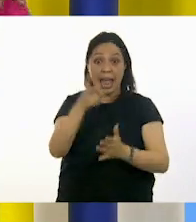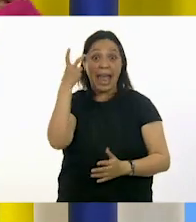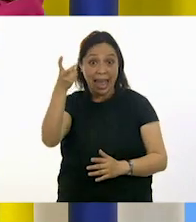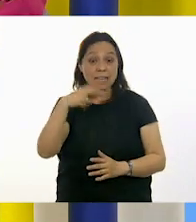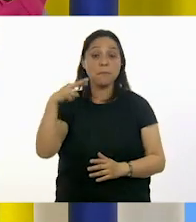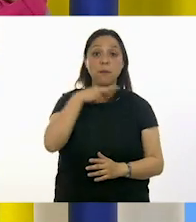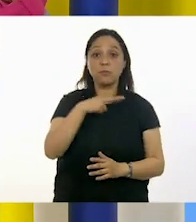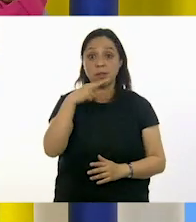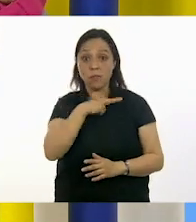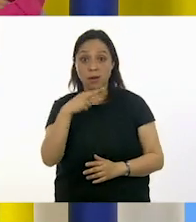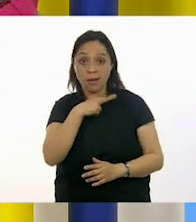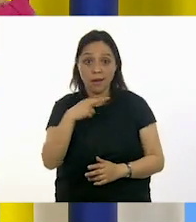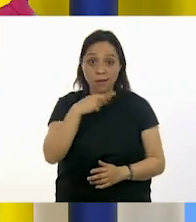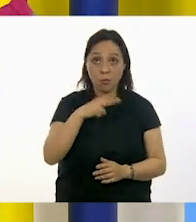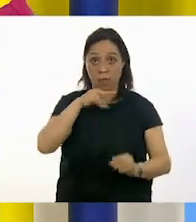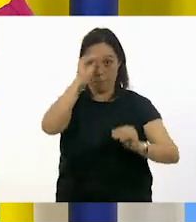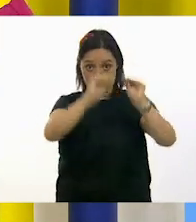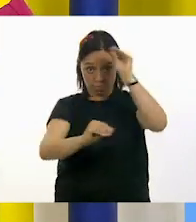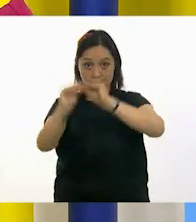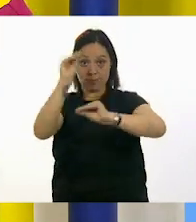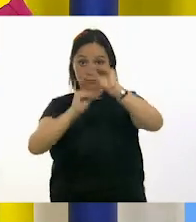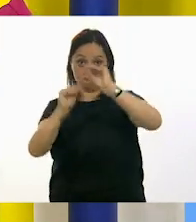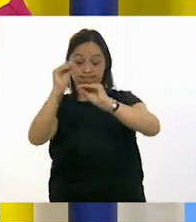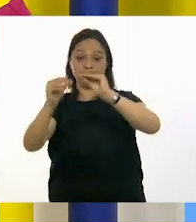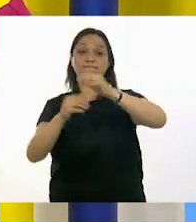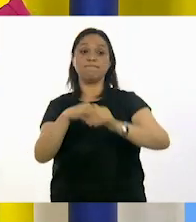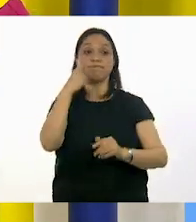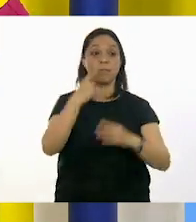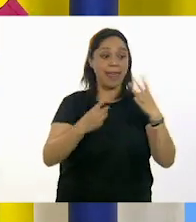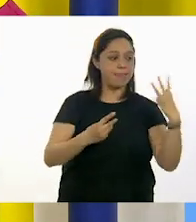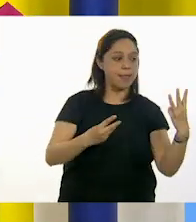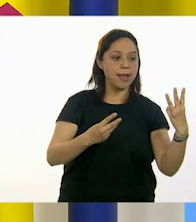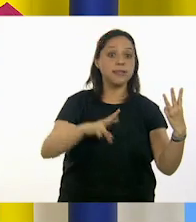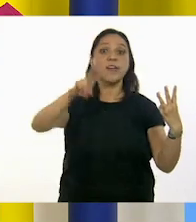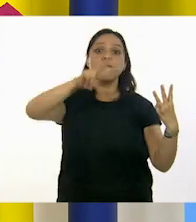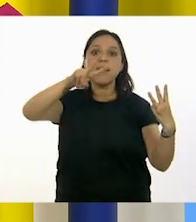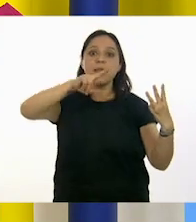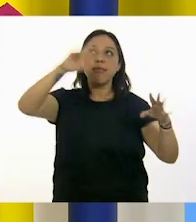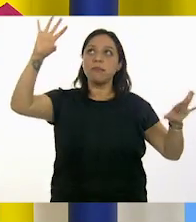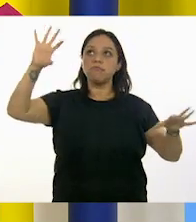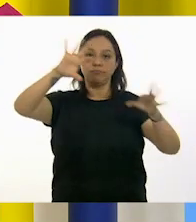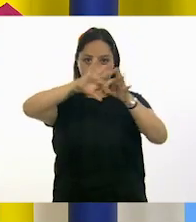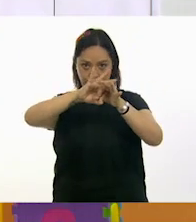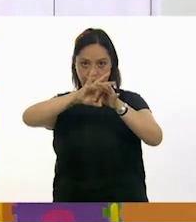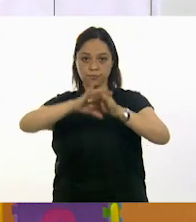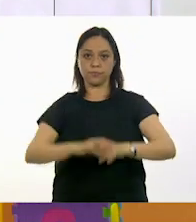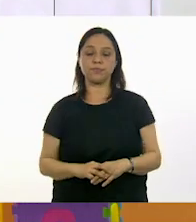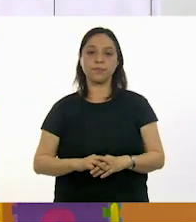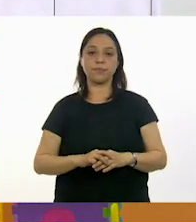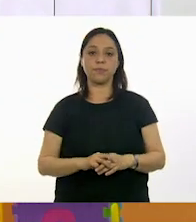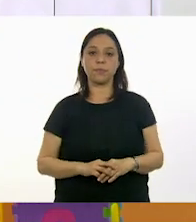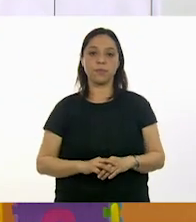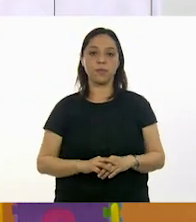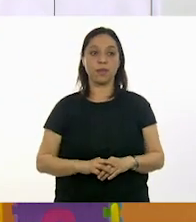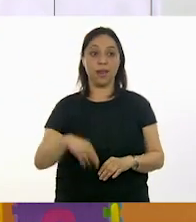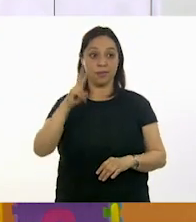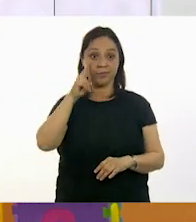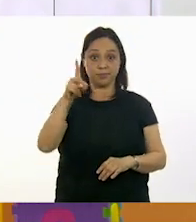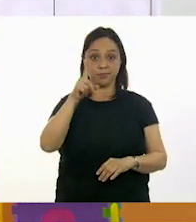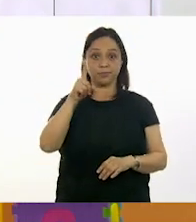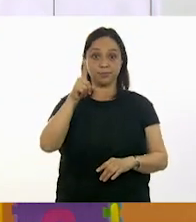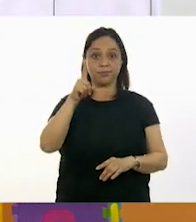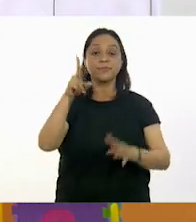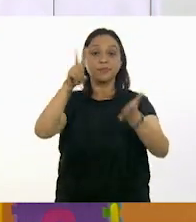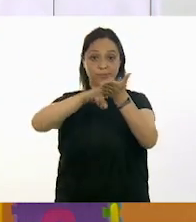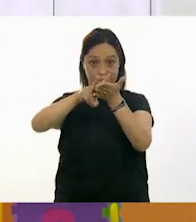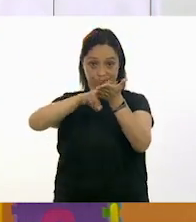tabla lo más rápido que se puede. Sí. Y tengo el 3 verde. 3 verde, 3 verde. 3 verde. Marcador verde,